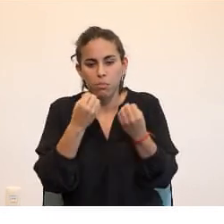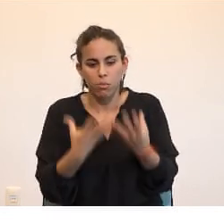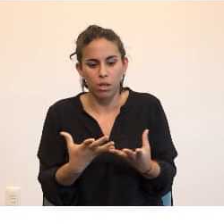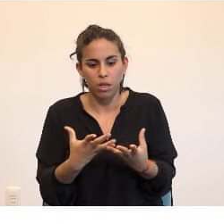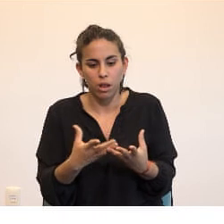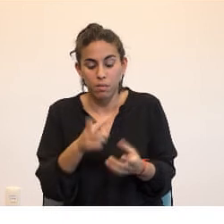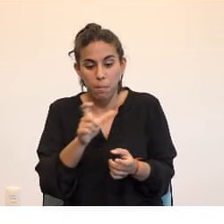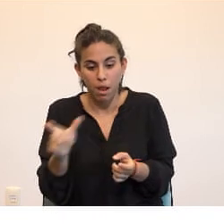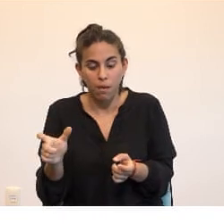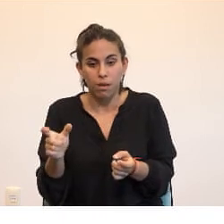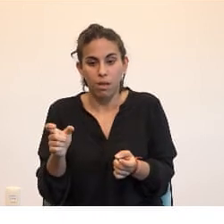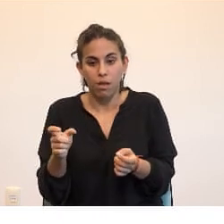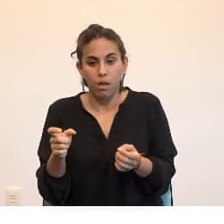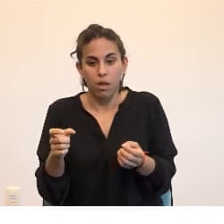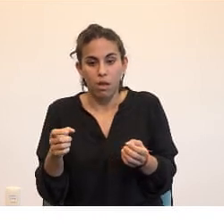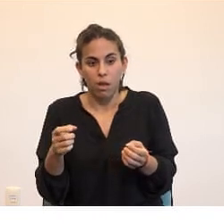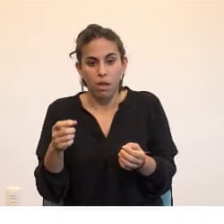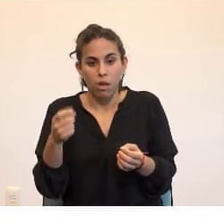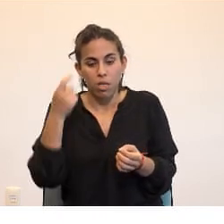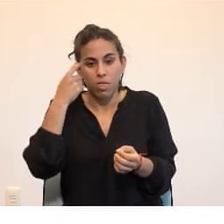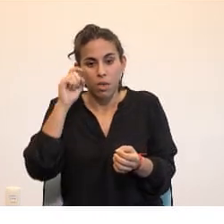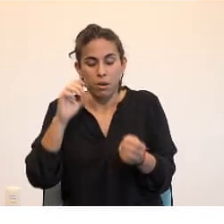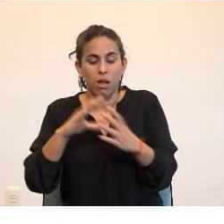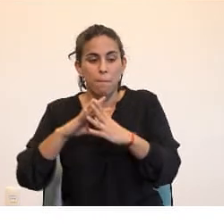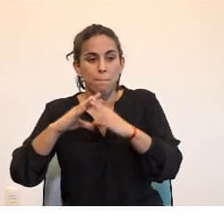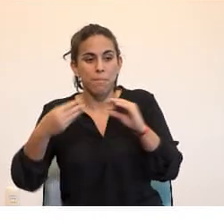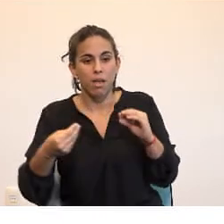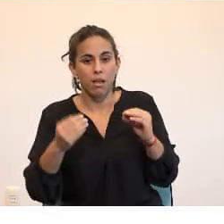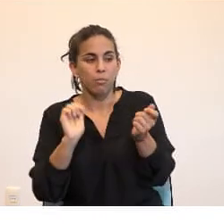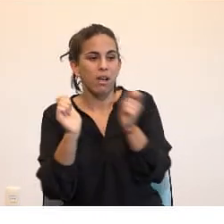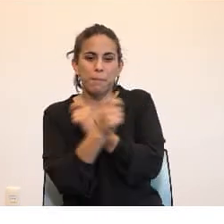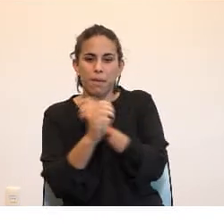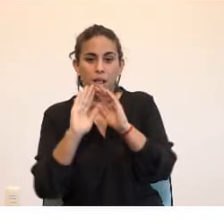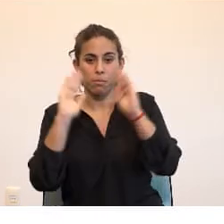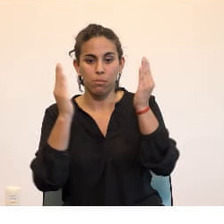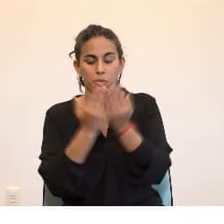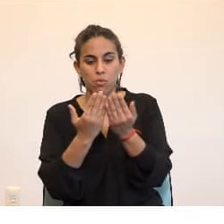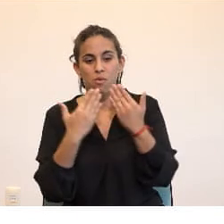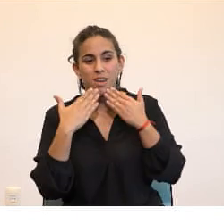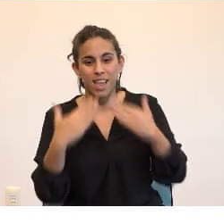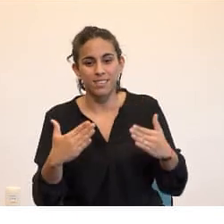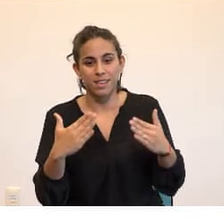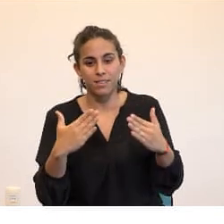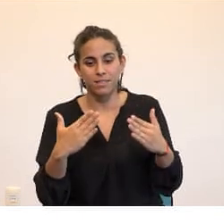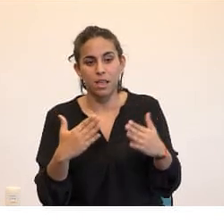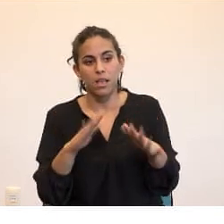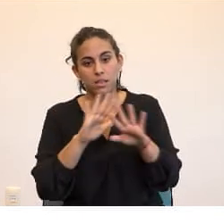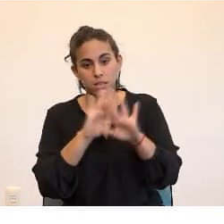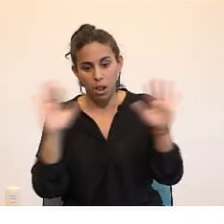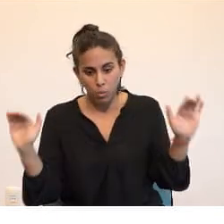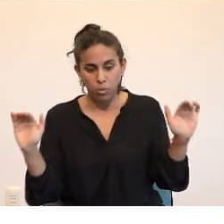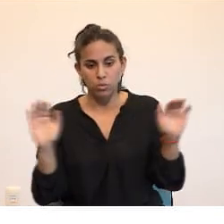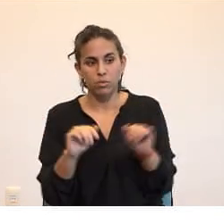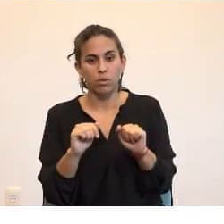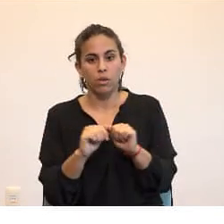o mucha de la capacidad para transformar el mundo. Muchas gracias, un saludo muy cordial y si hay tiempo, pues